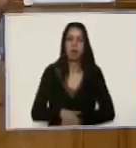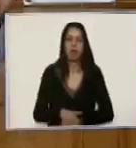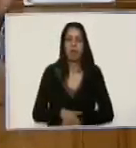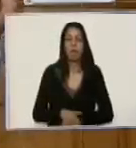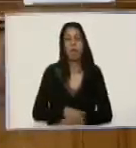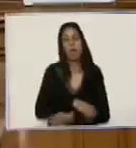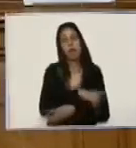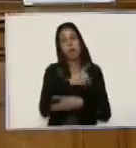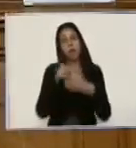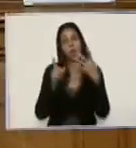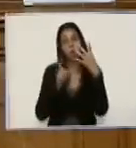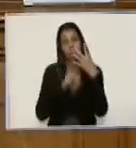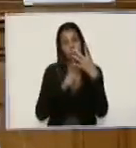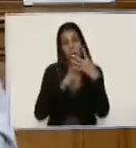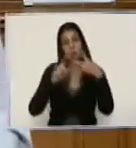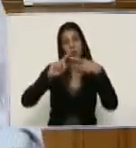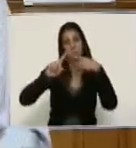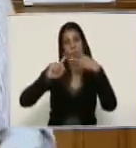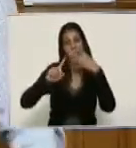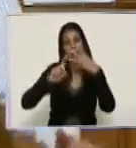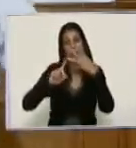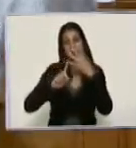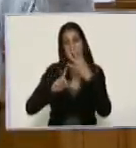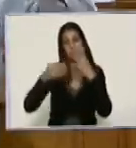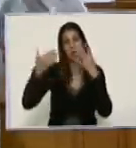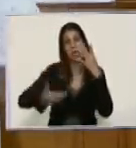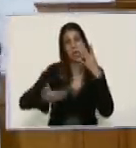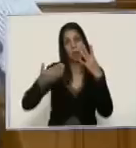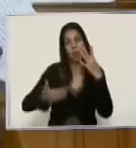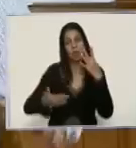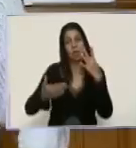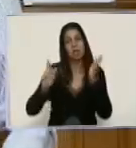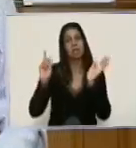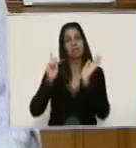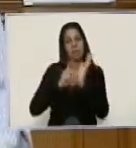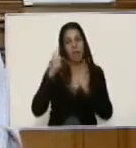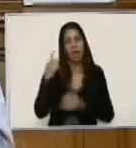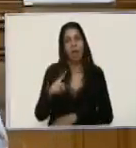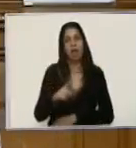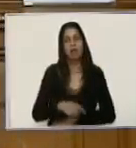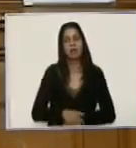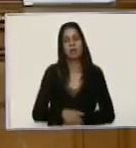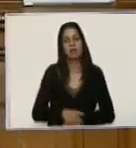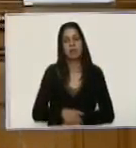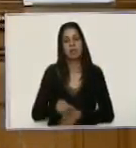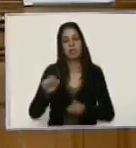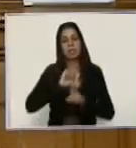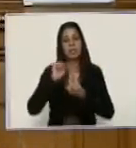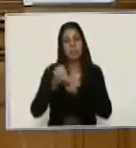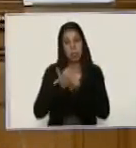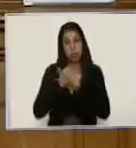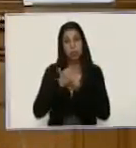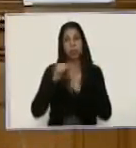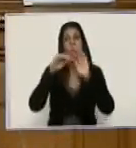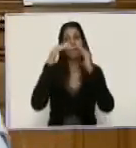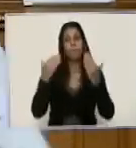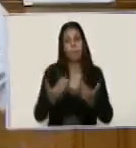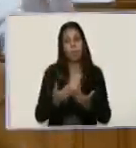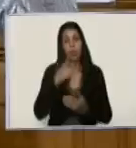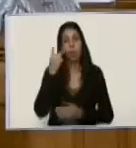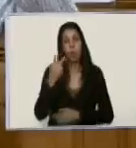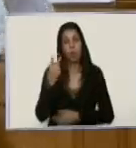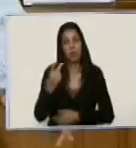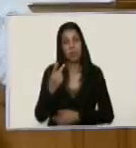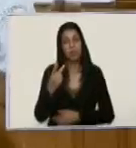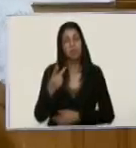cuatro elementos esenciales están presentes en la situación política mundial y